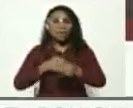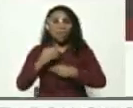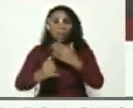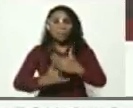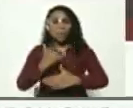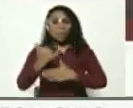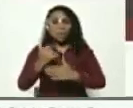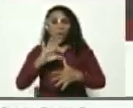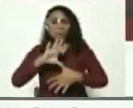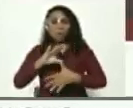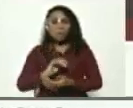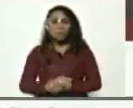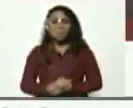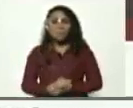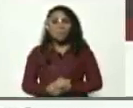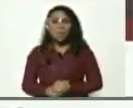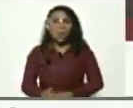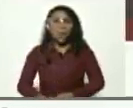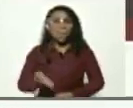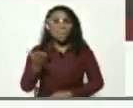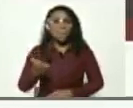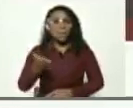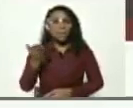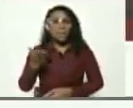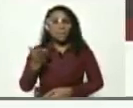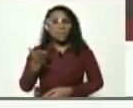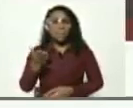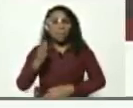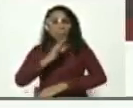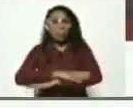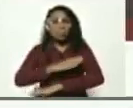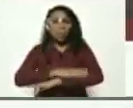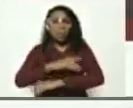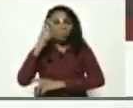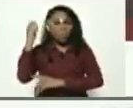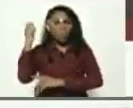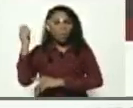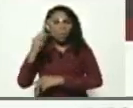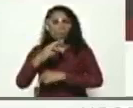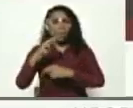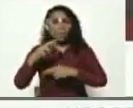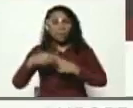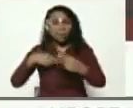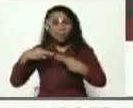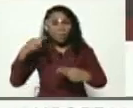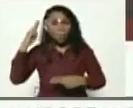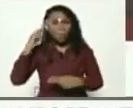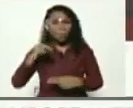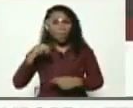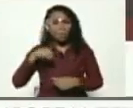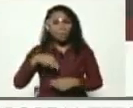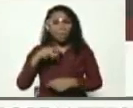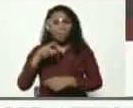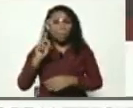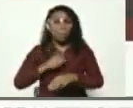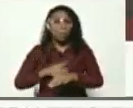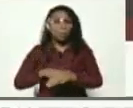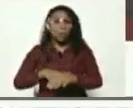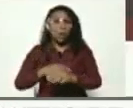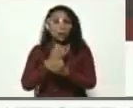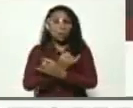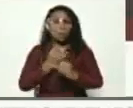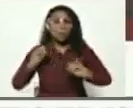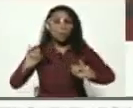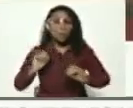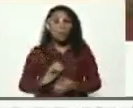proyecto americano. Lo esencial para la acción y teoría revolucionaria de Bolívar en este momento es la